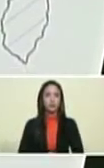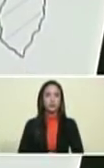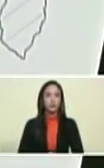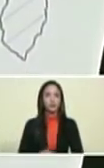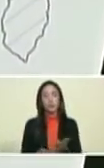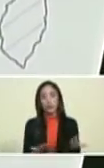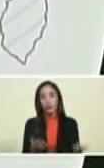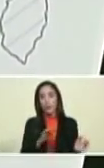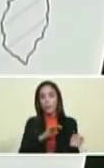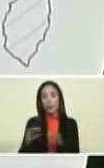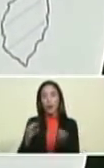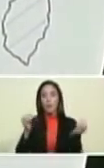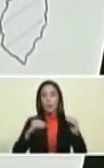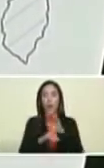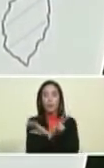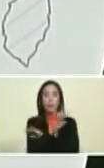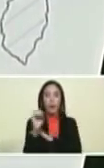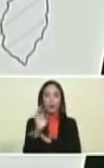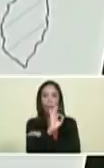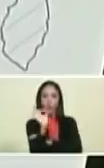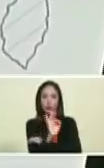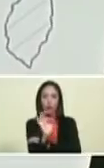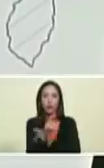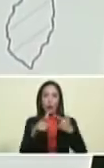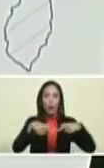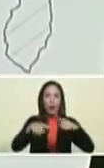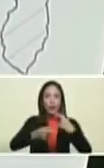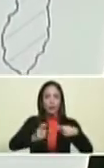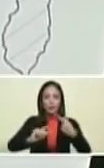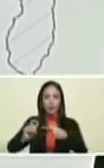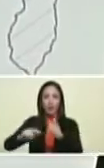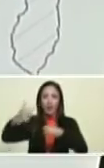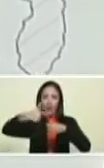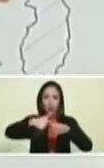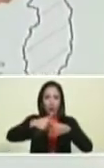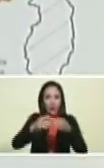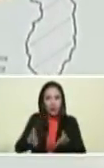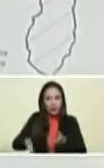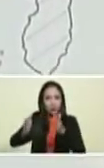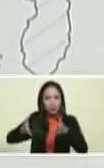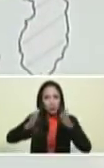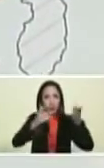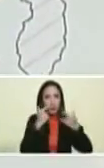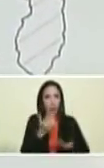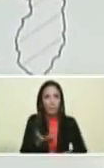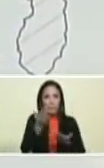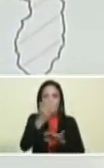el 20% de las estaciones de gasolina. Muy importante, aquí está el mapa.